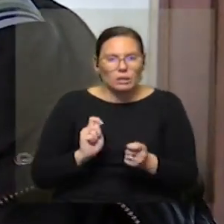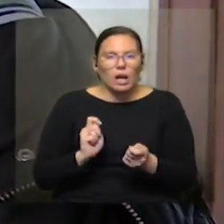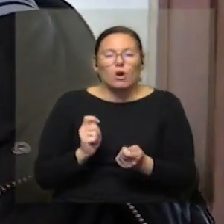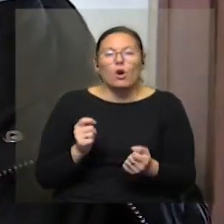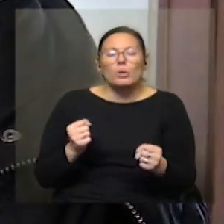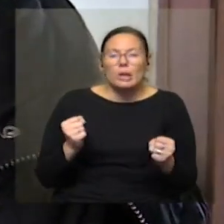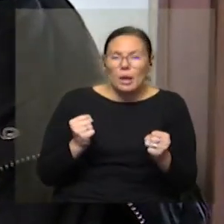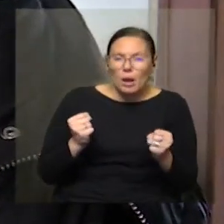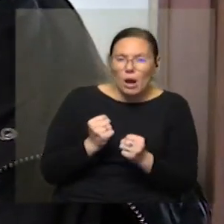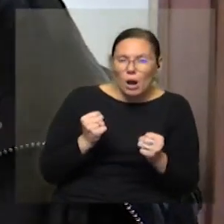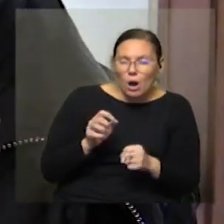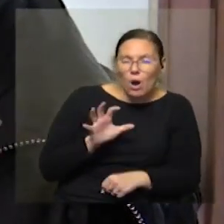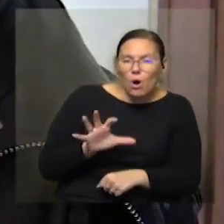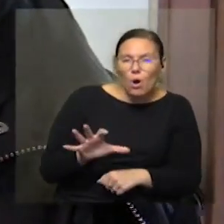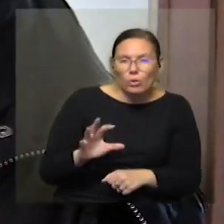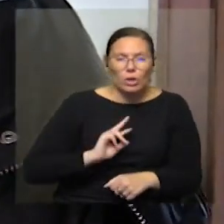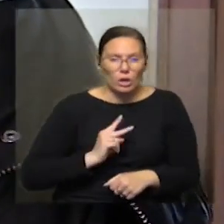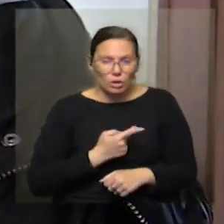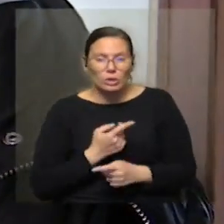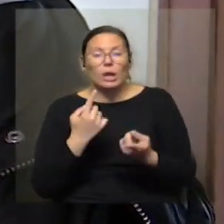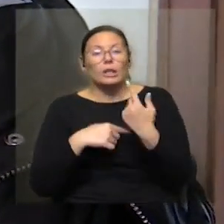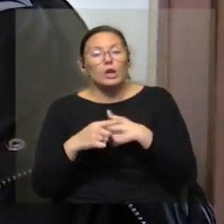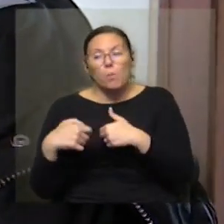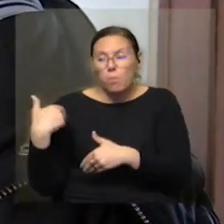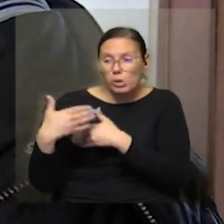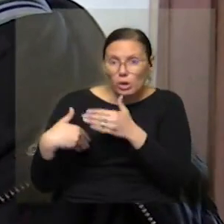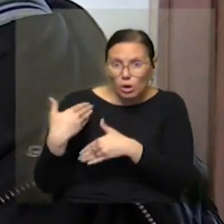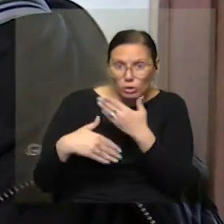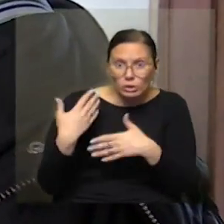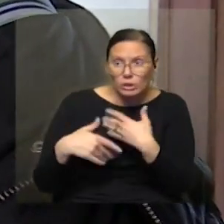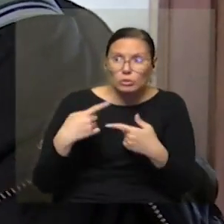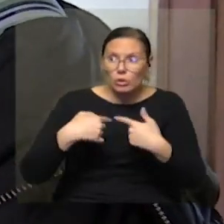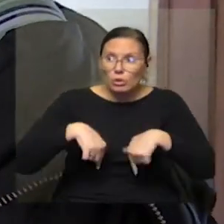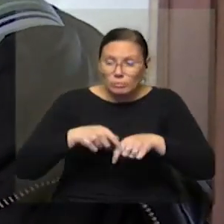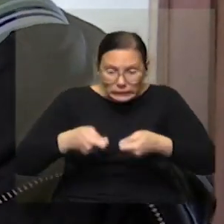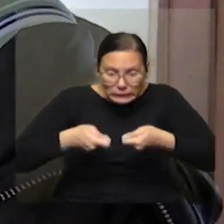transfóbicas, y los procesos a los que nos someten